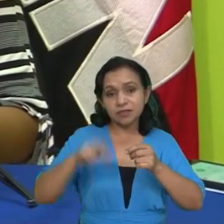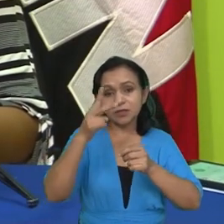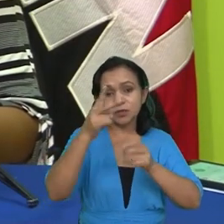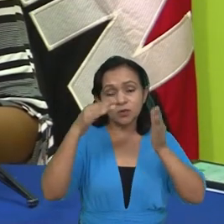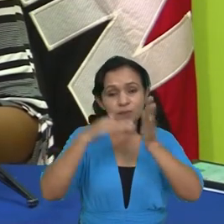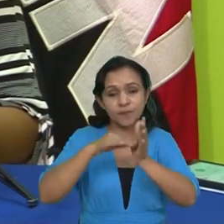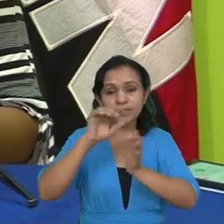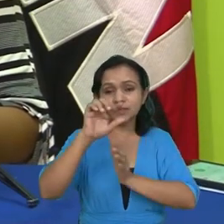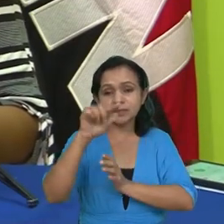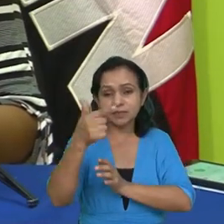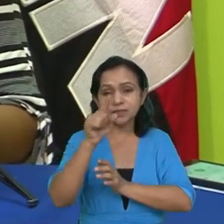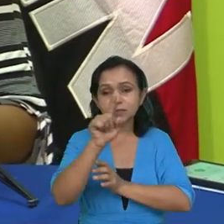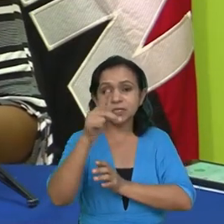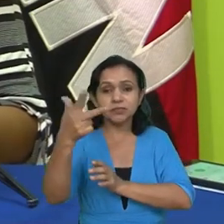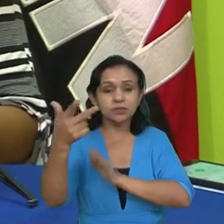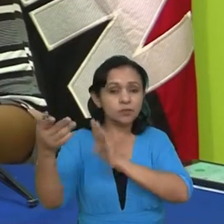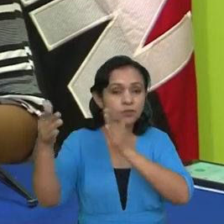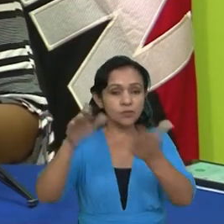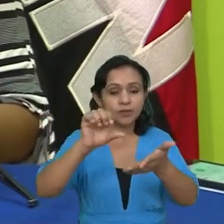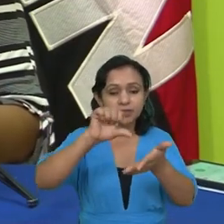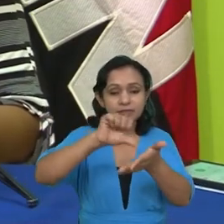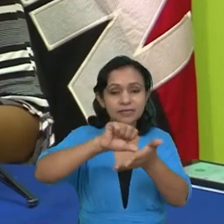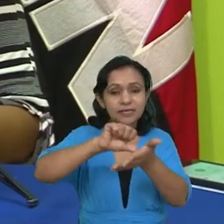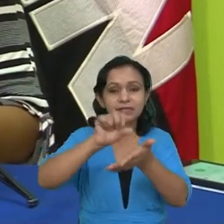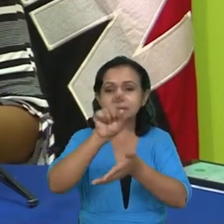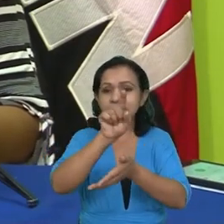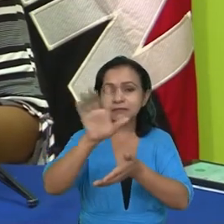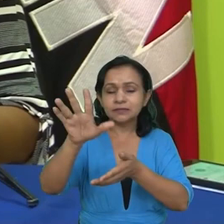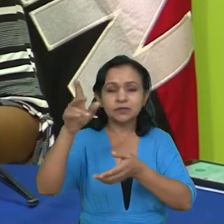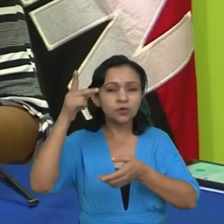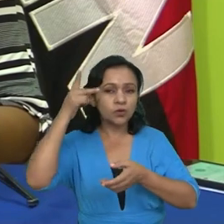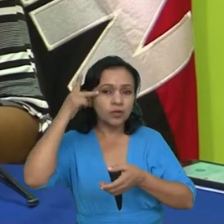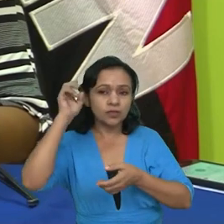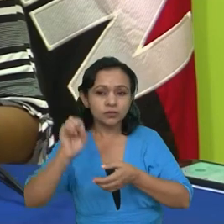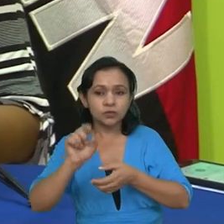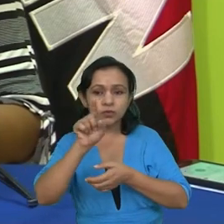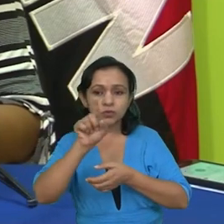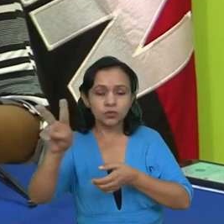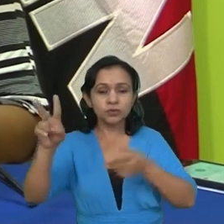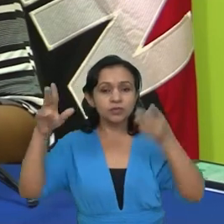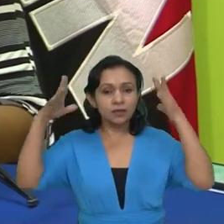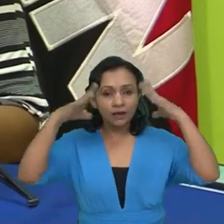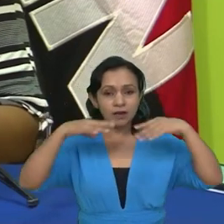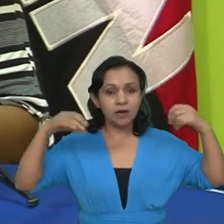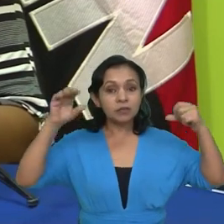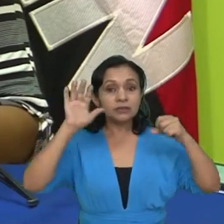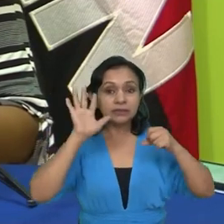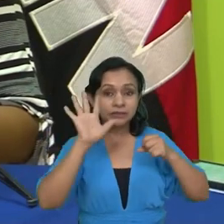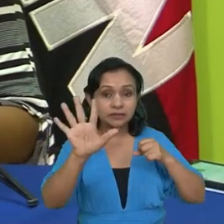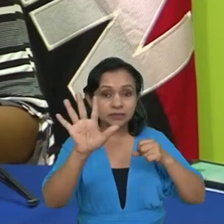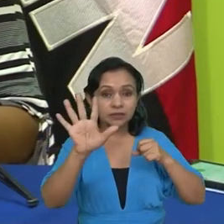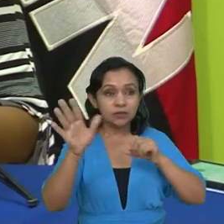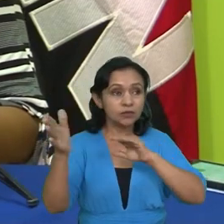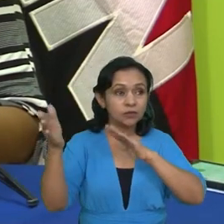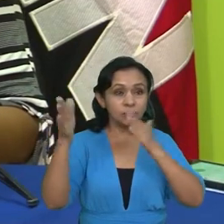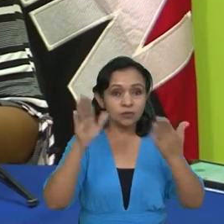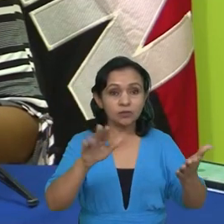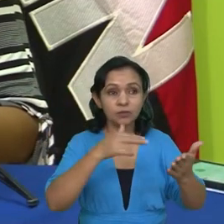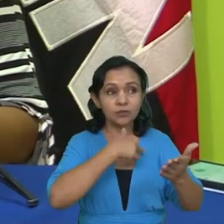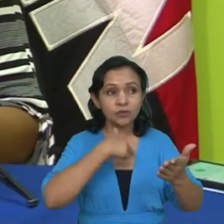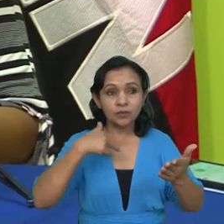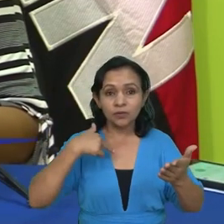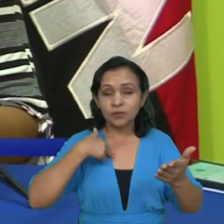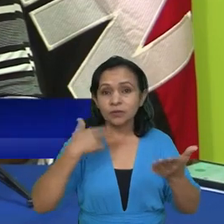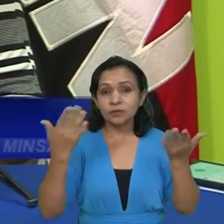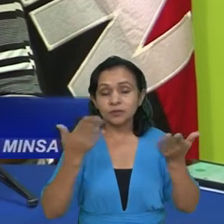718 fallecidos irán quince corea del sur 12 japón 5 que incluyen también los pasajeros de